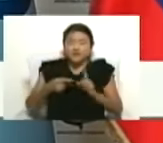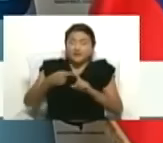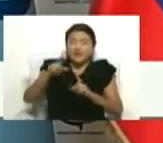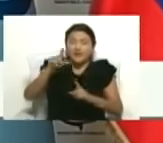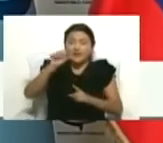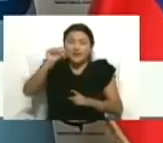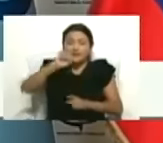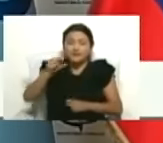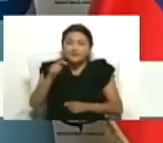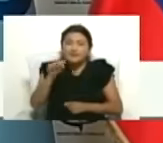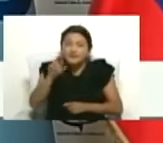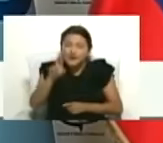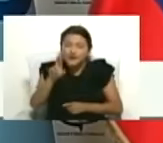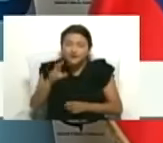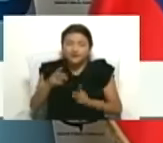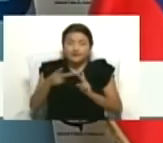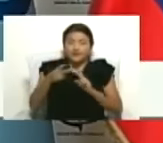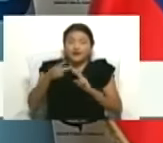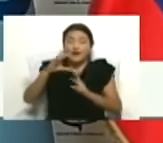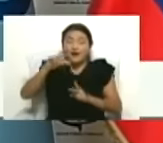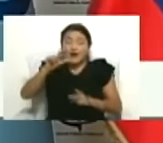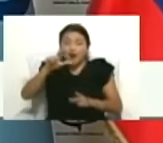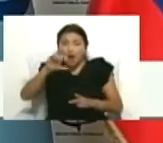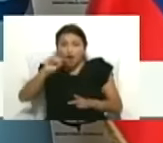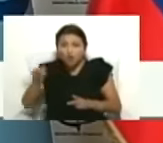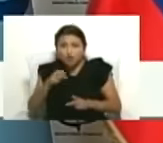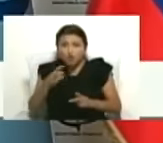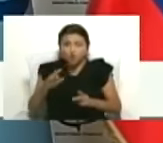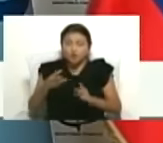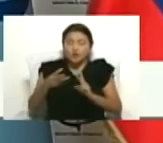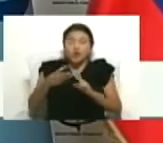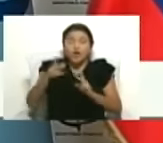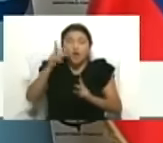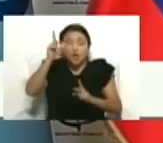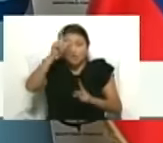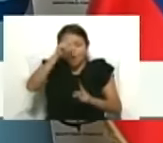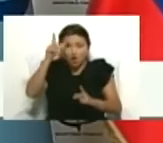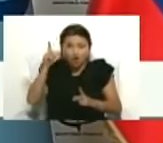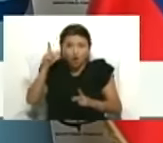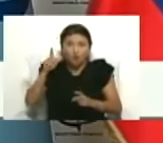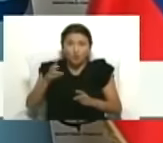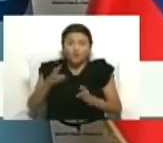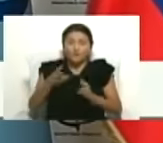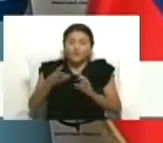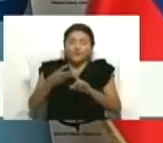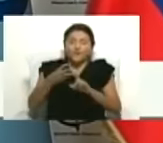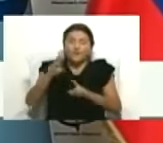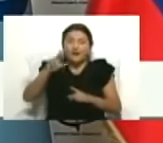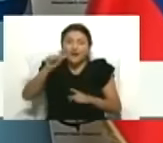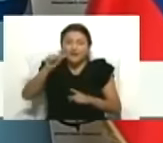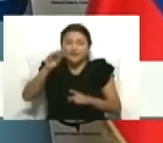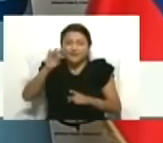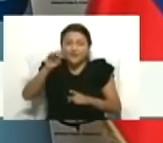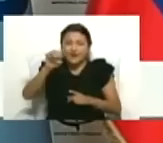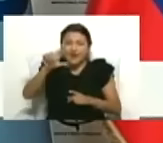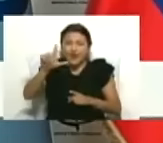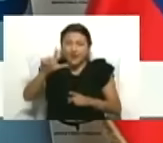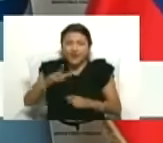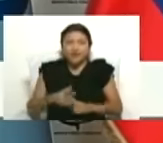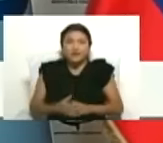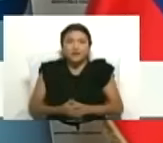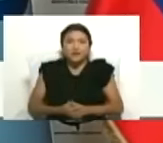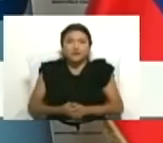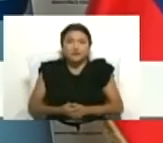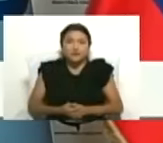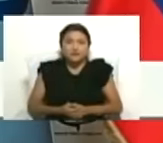Lester Toledo, Carlos Becchio, Leopoldo López y Rafael Ramírez. Cabe recordar, no